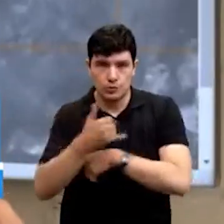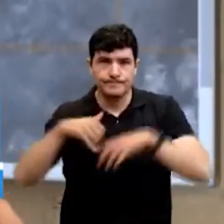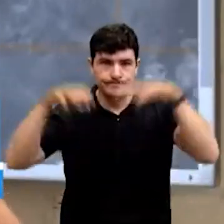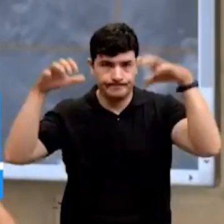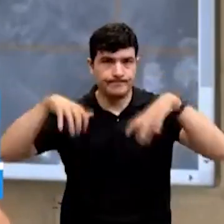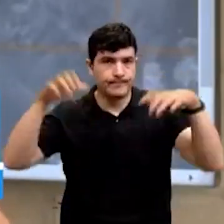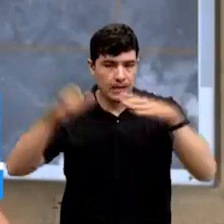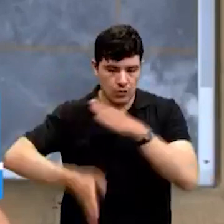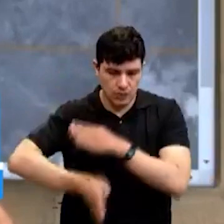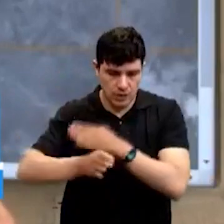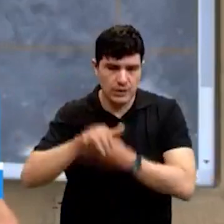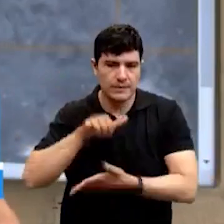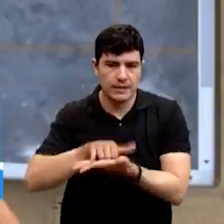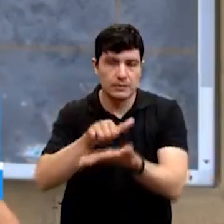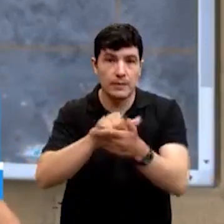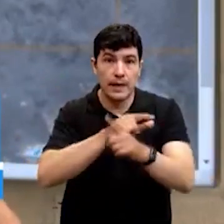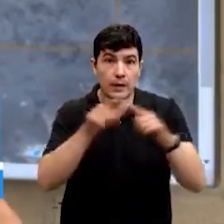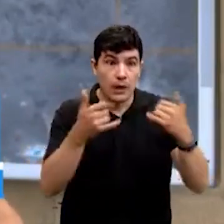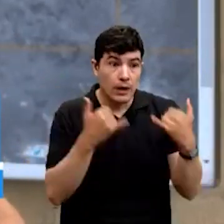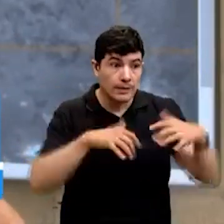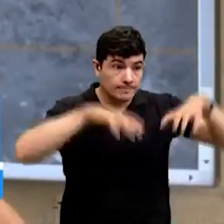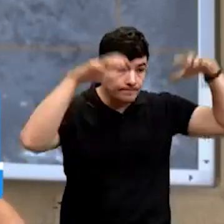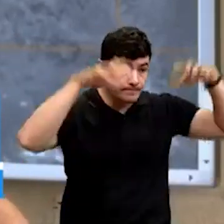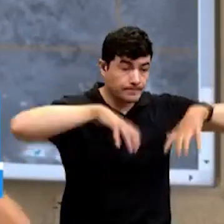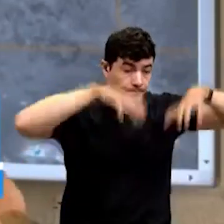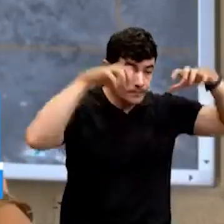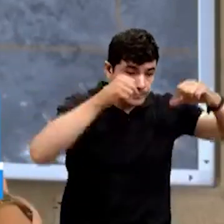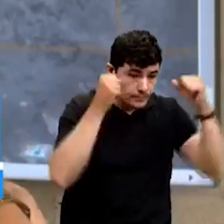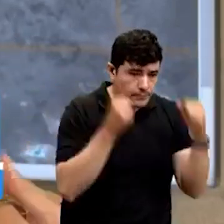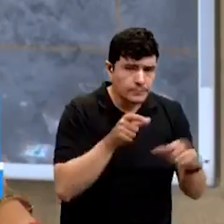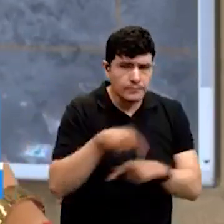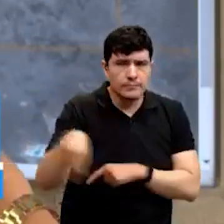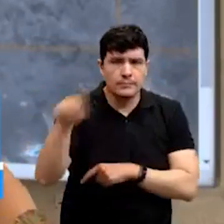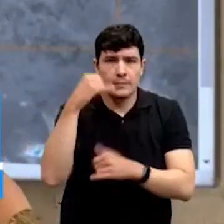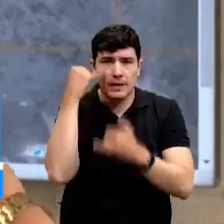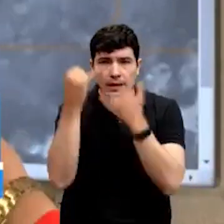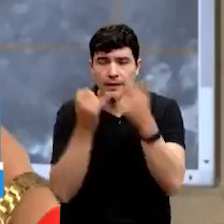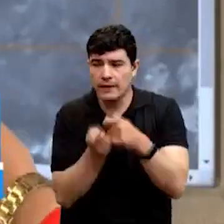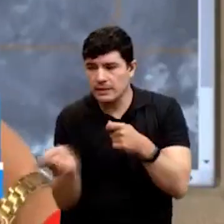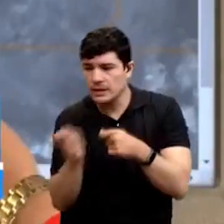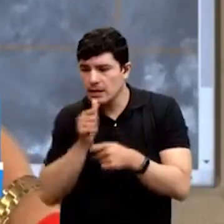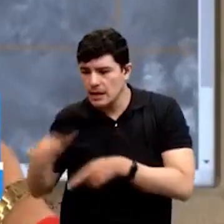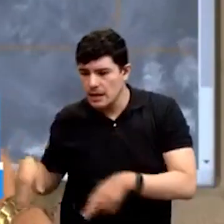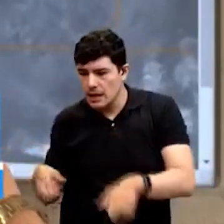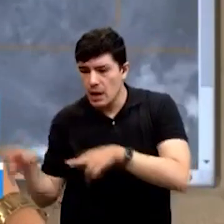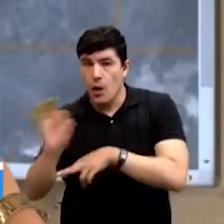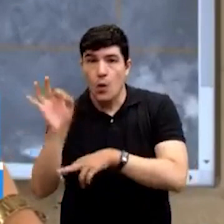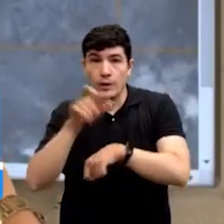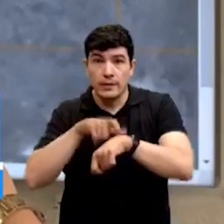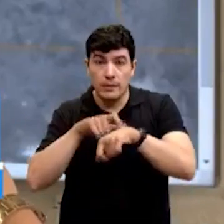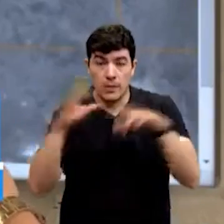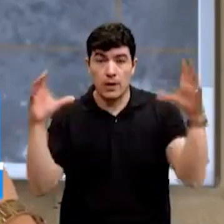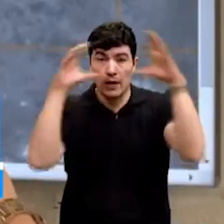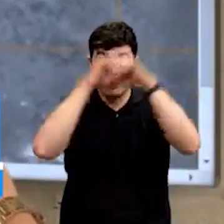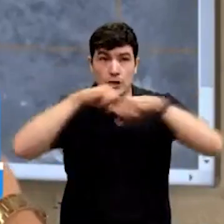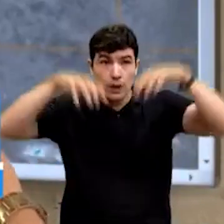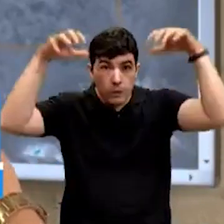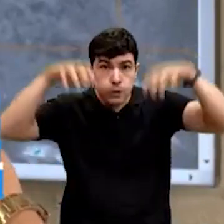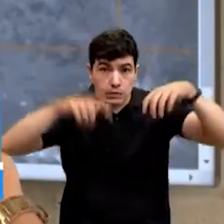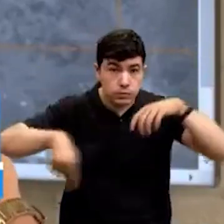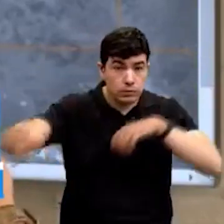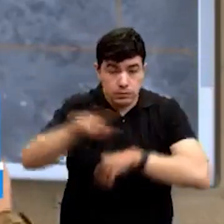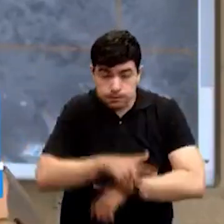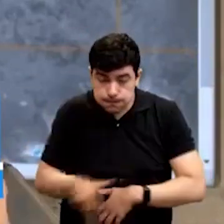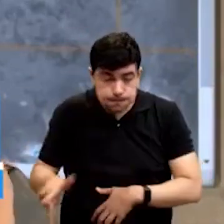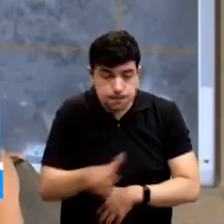presentando lluvias fuertes, lo importante es evitar ubicarnos en zonas de alto riesgo, en zonas de laderas, evitar conducir en horas de la noche cuando esté lloviendo,